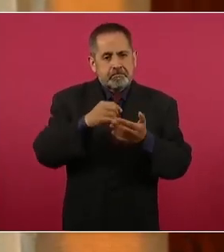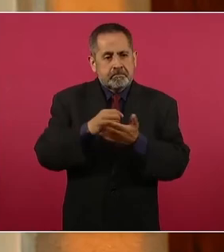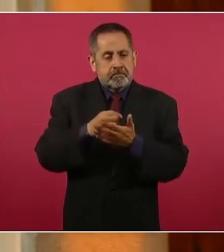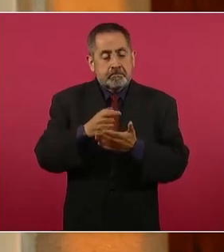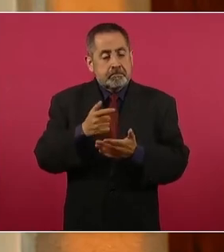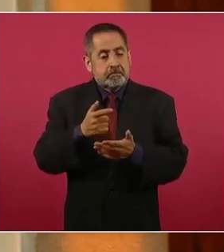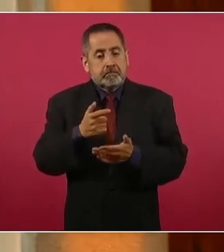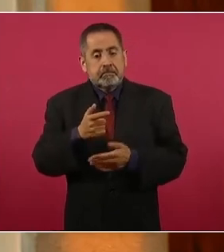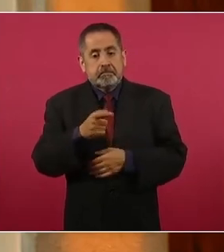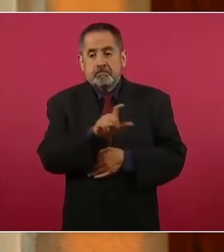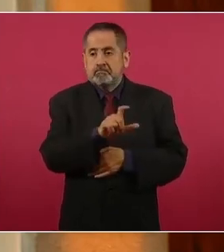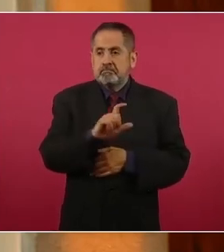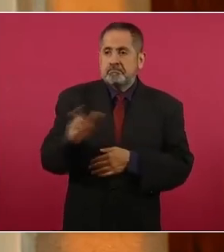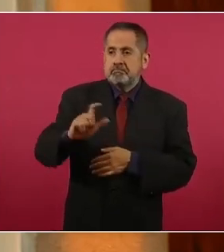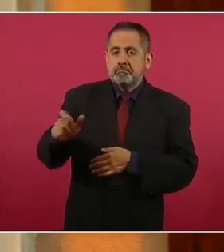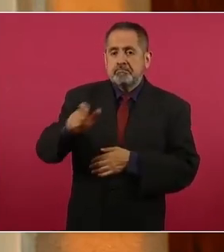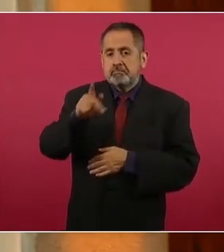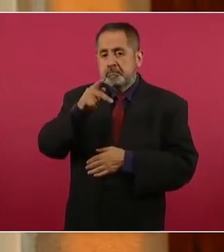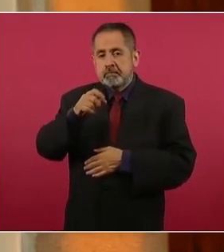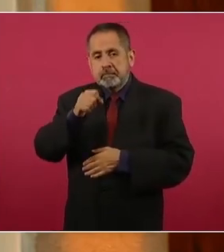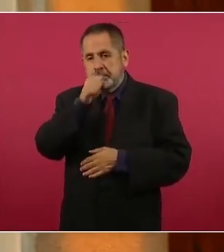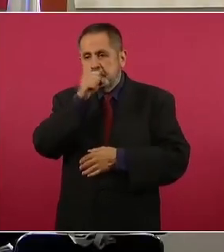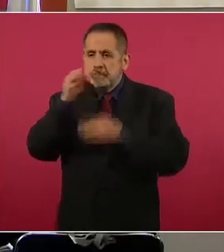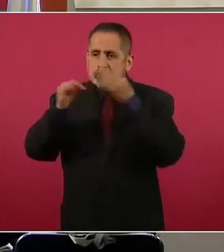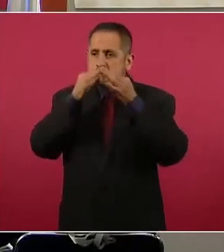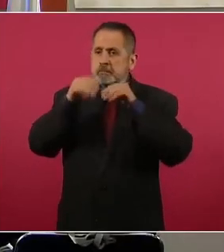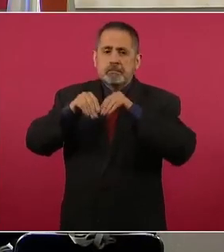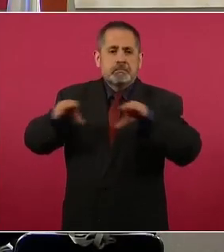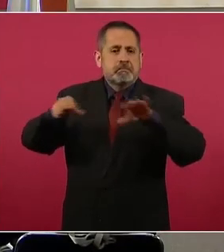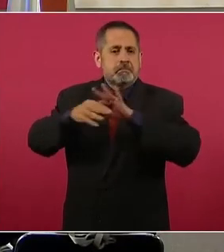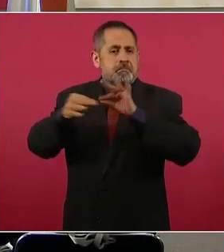publicidad en los medios